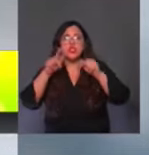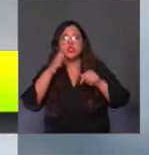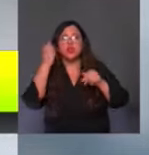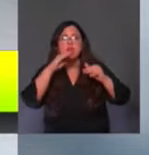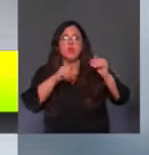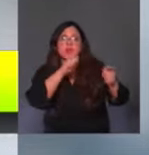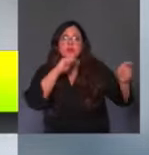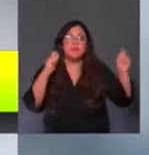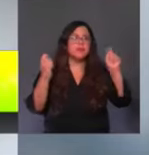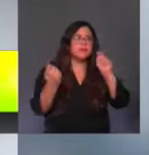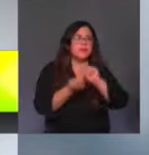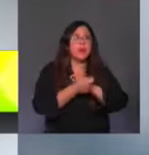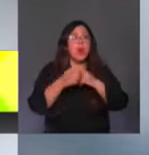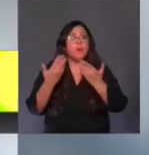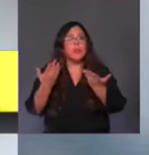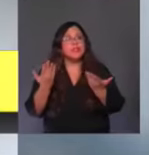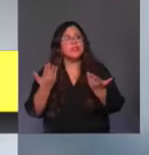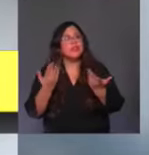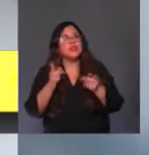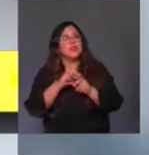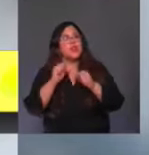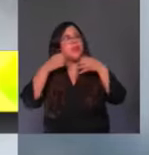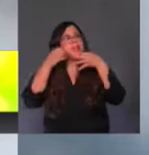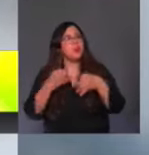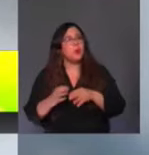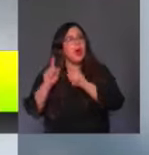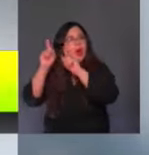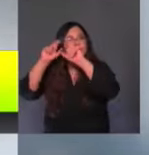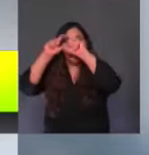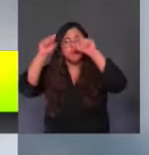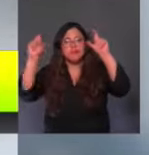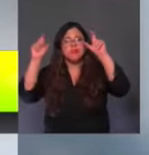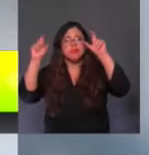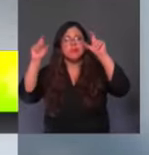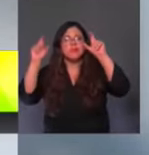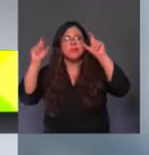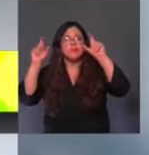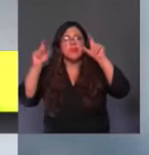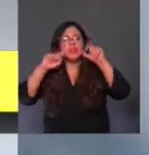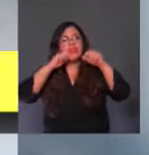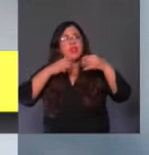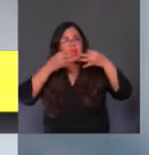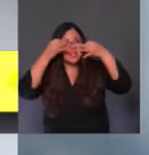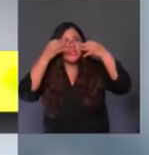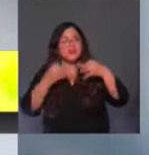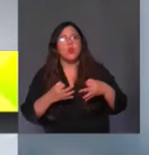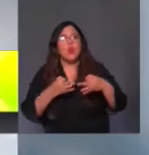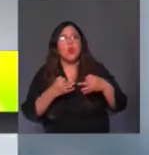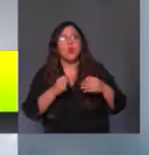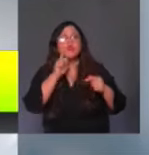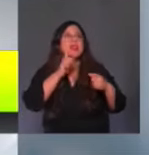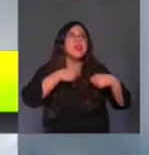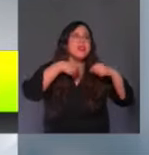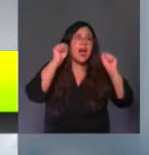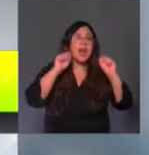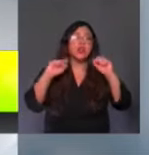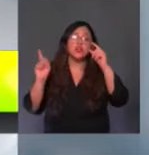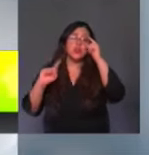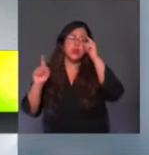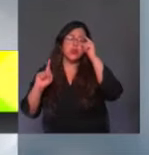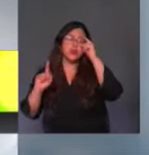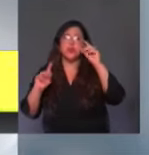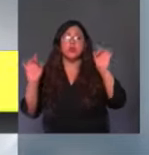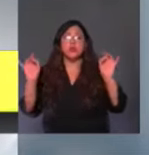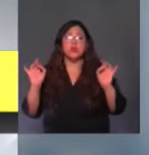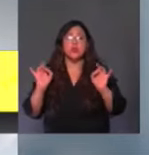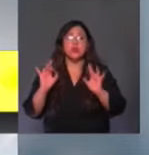por eso no es predictivo lo que estamos mostrando en la parte superior de la pantalla. No es predictivo, ni tiene ese ánimo, ni tiene esa particularidad, esa